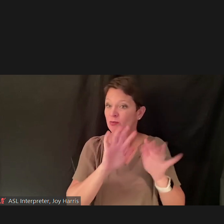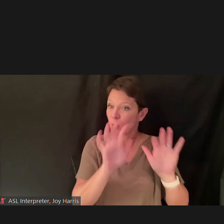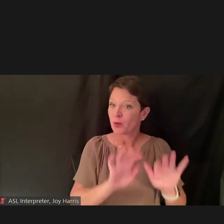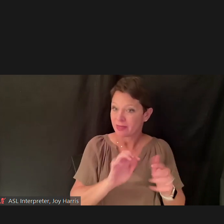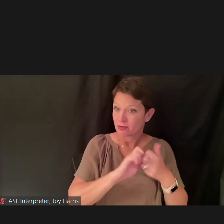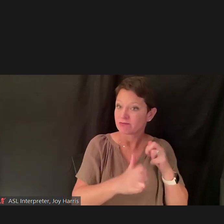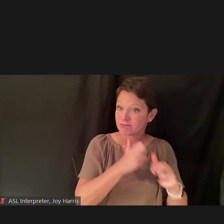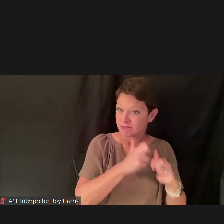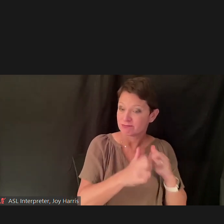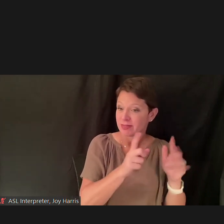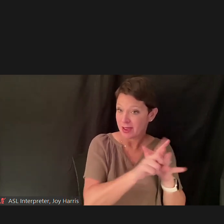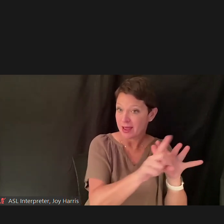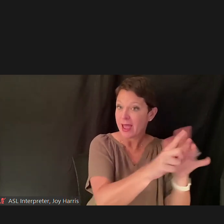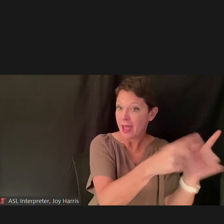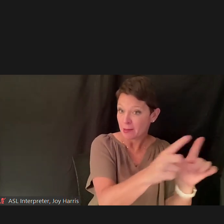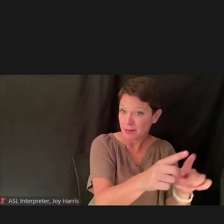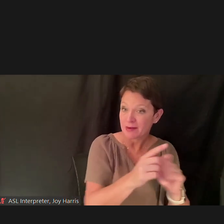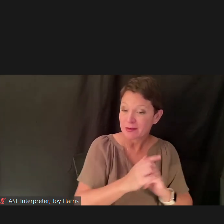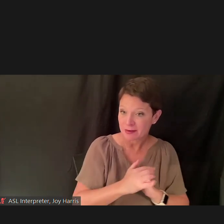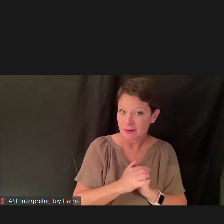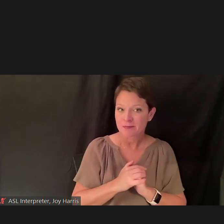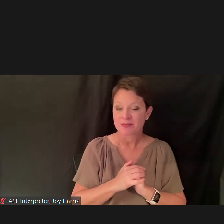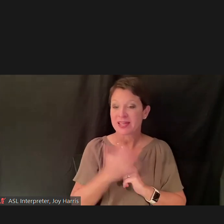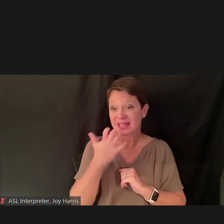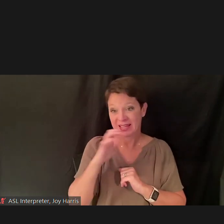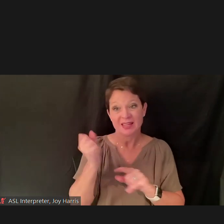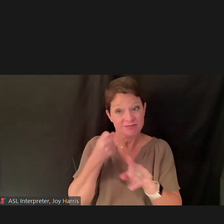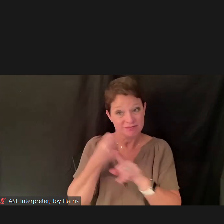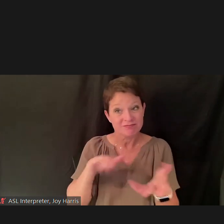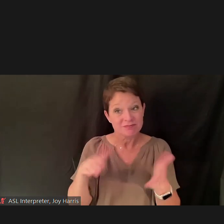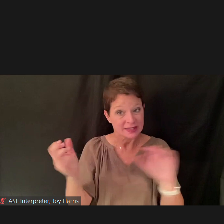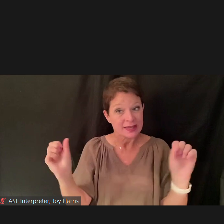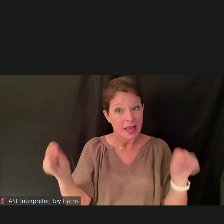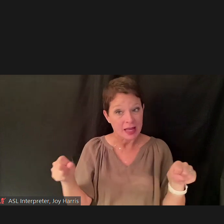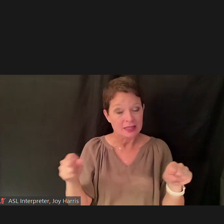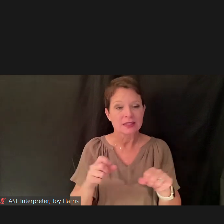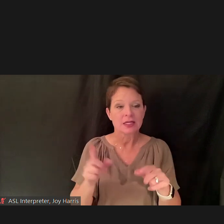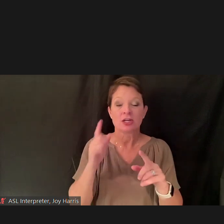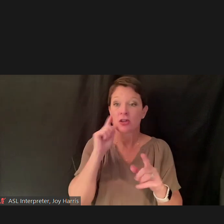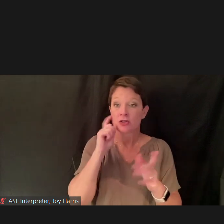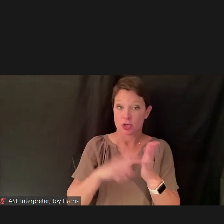más muerte en los Estados Unidos.